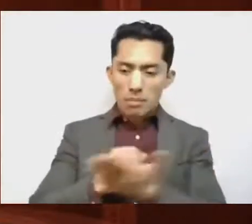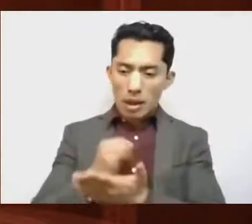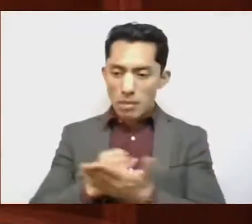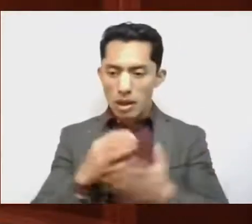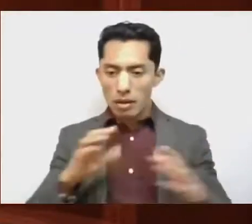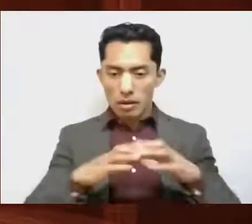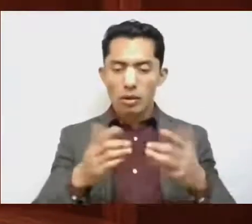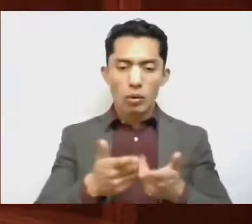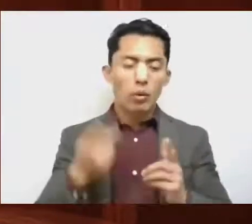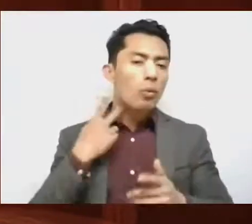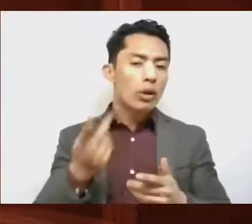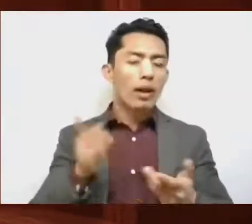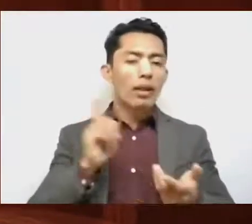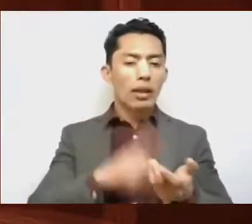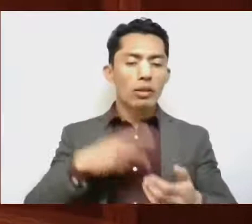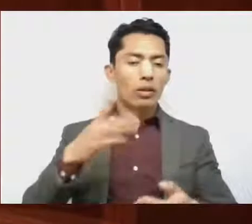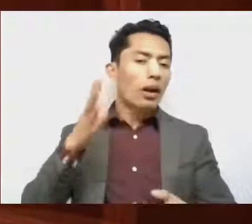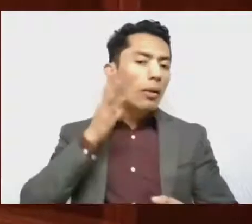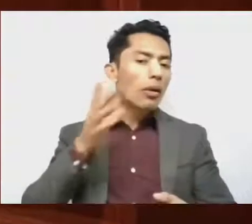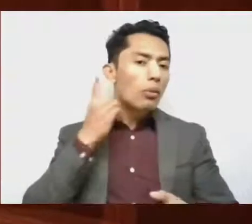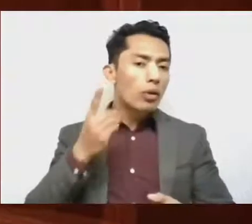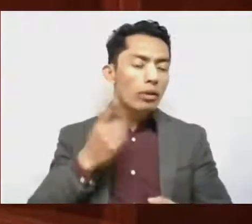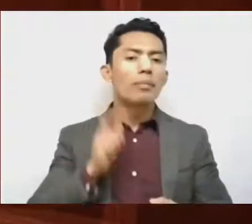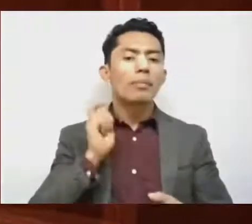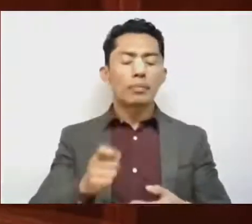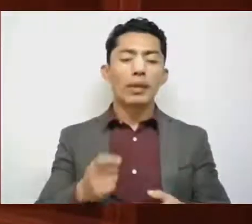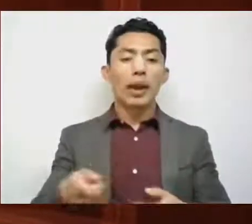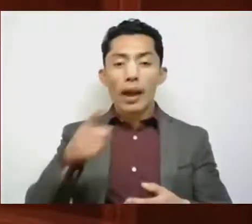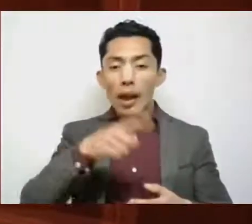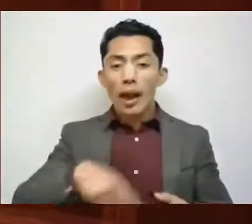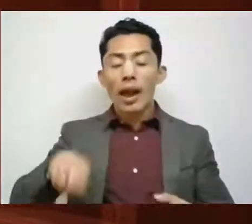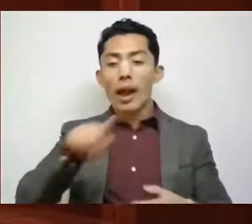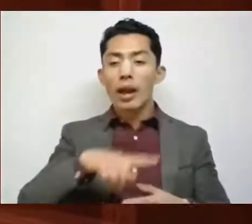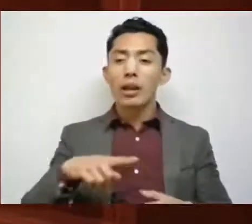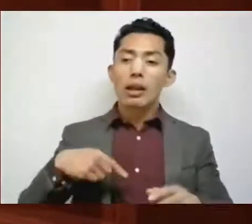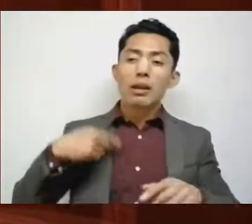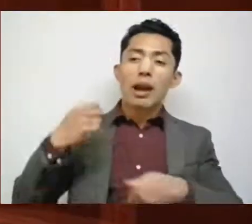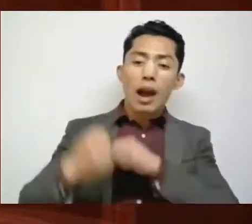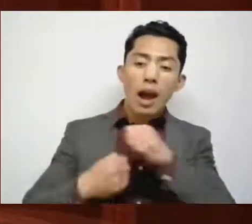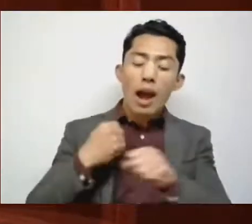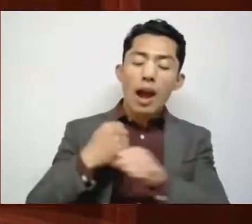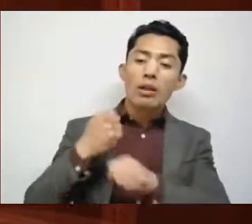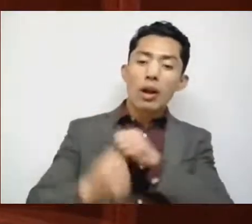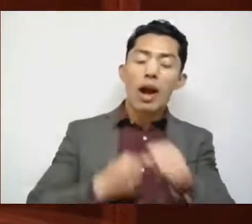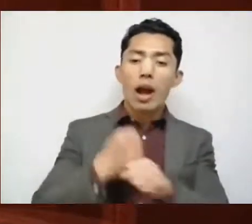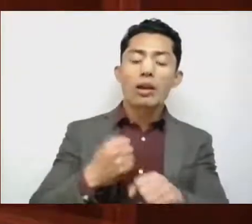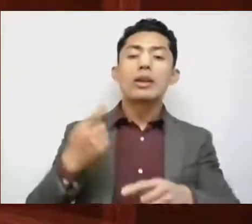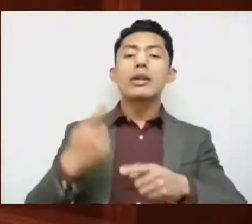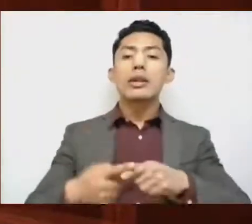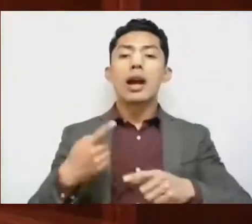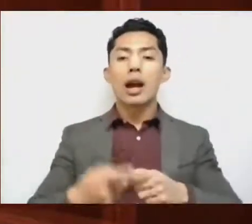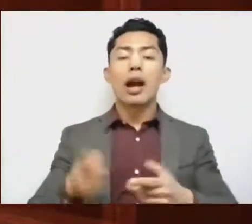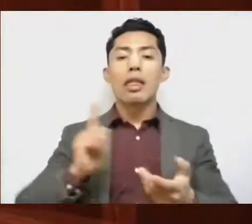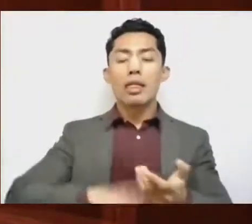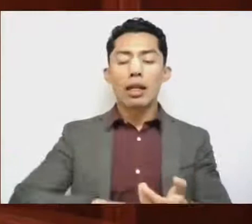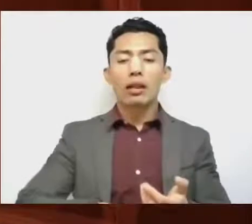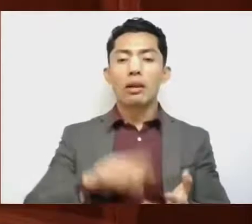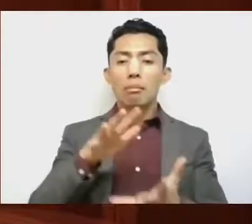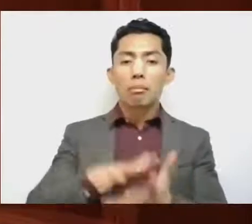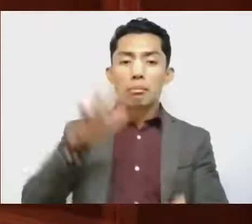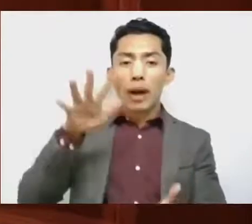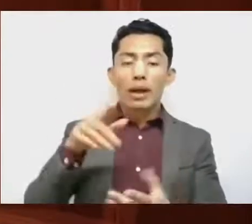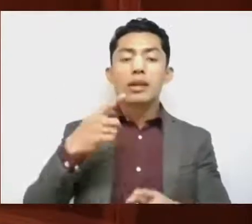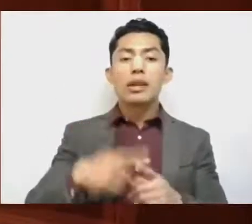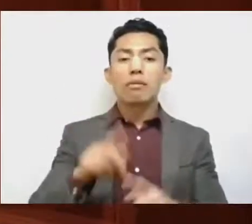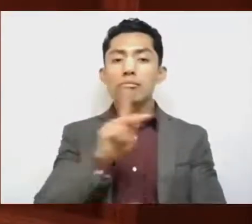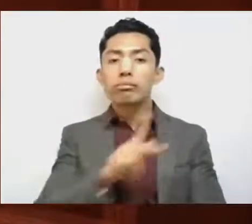el Poder Legislativo, la cual históricamente ha estado presidida e integrada de manera mayoritaria por